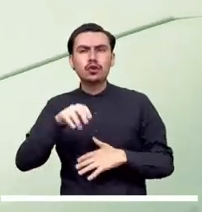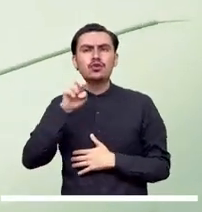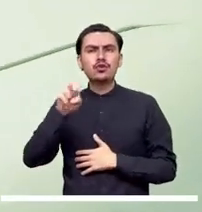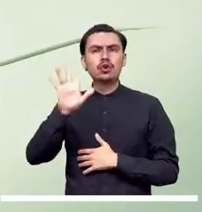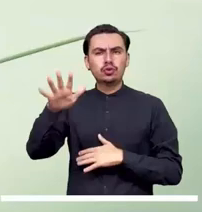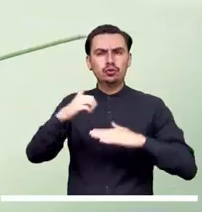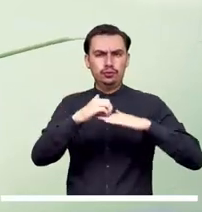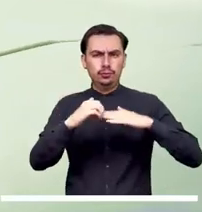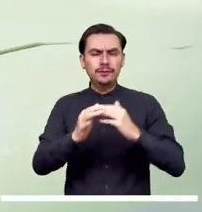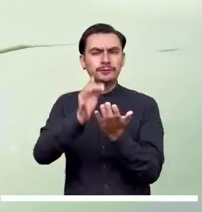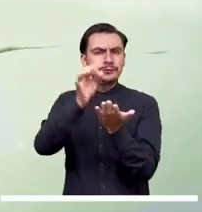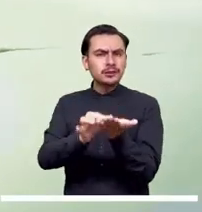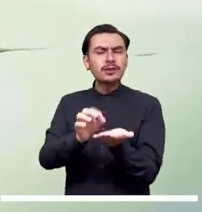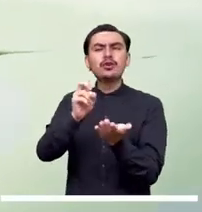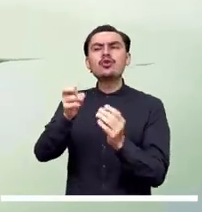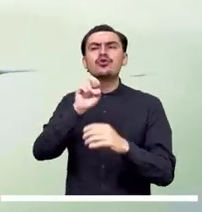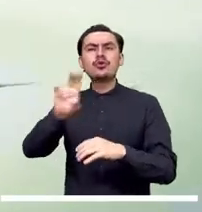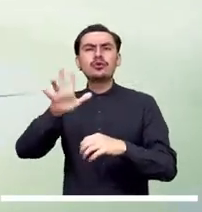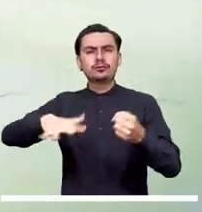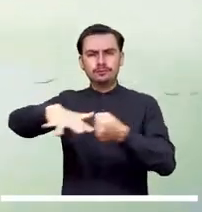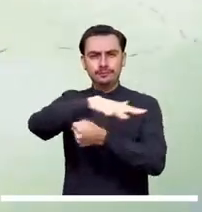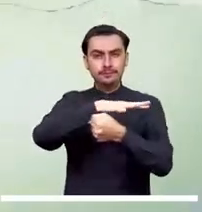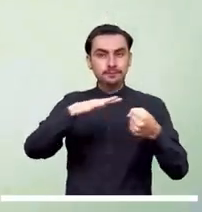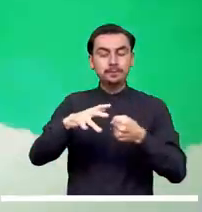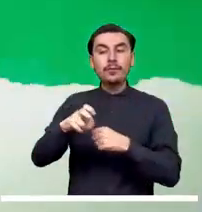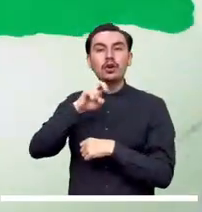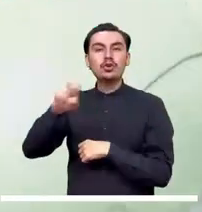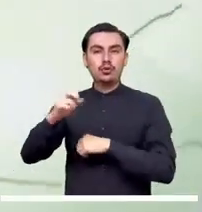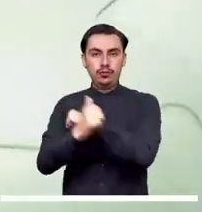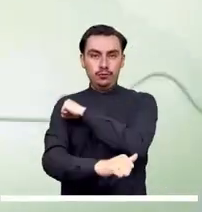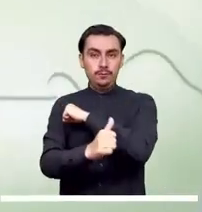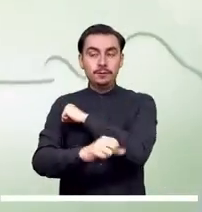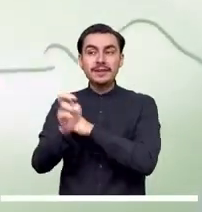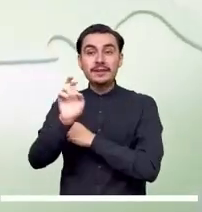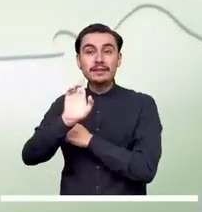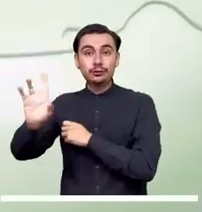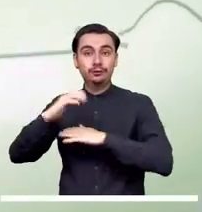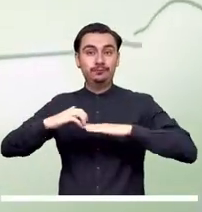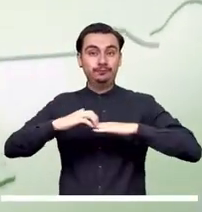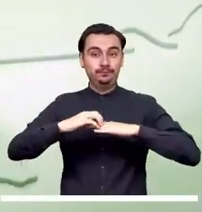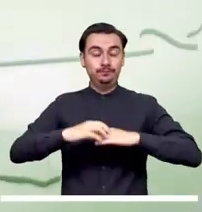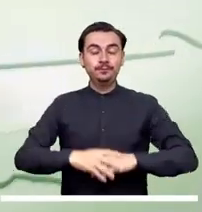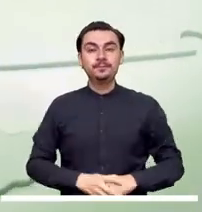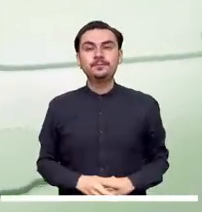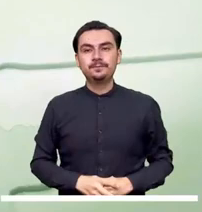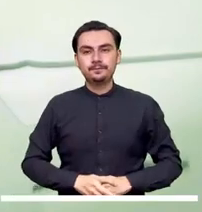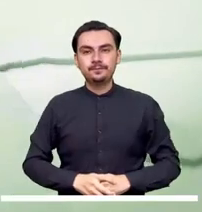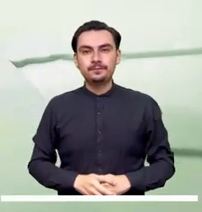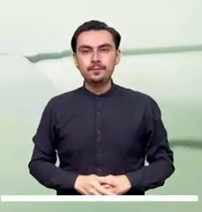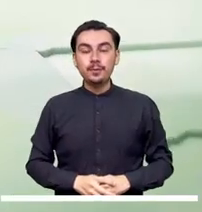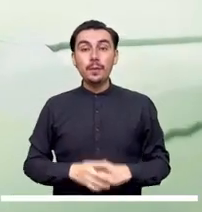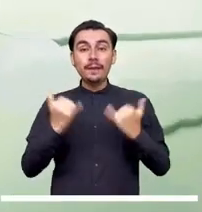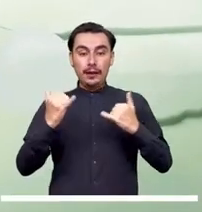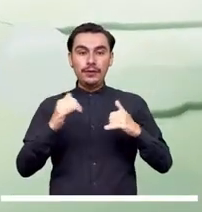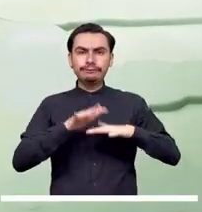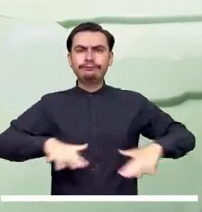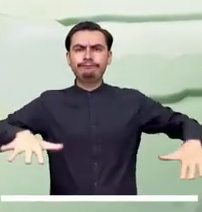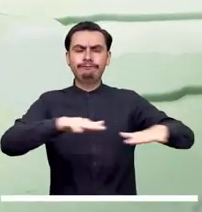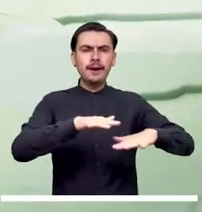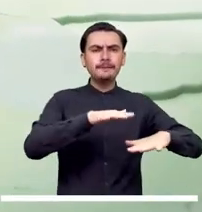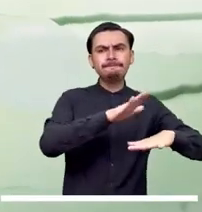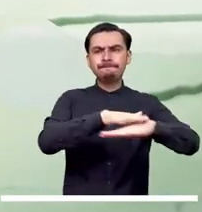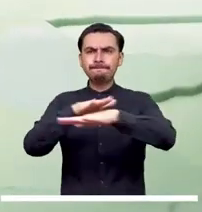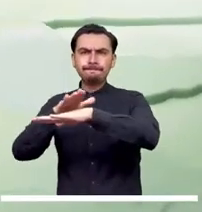Cundinamarca, el Eje Cafetero, norte de Tolima y sur de Huila. Continuamos con la Orinoquía, donde se prevé tiempo